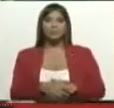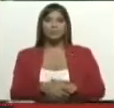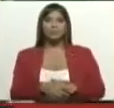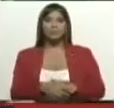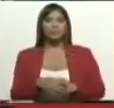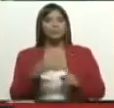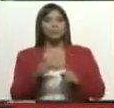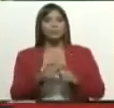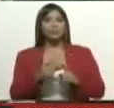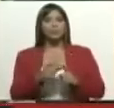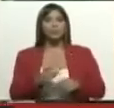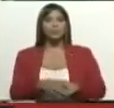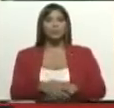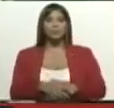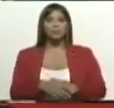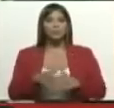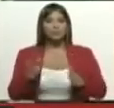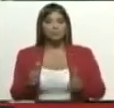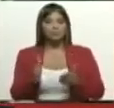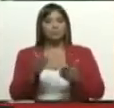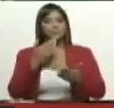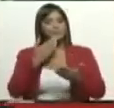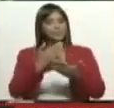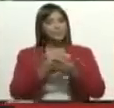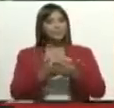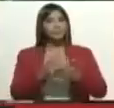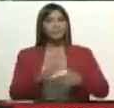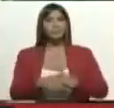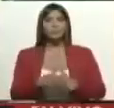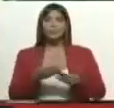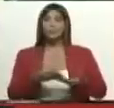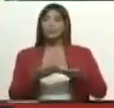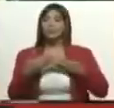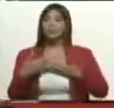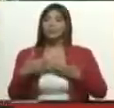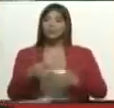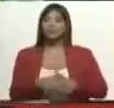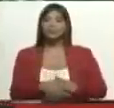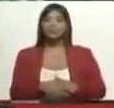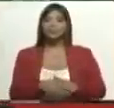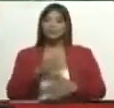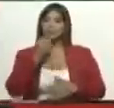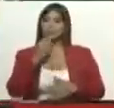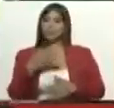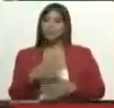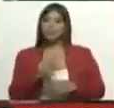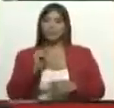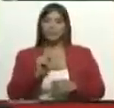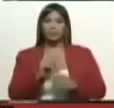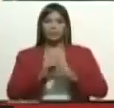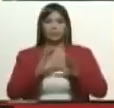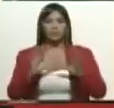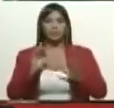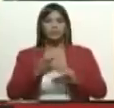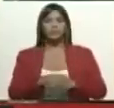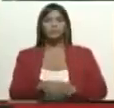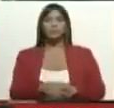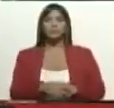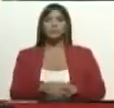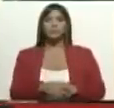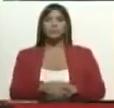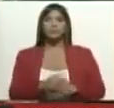estas palabras motivadoras de agradecimiento que nos ha dado. Así que bueno, allí está pues